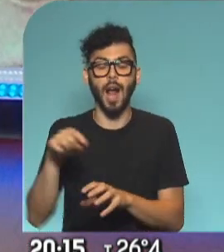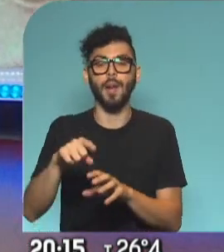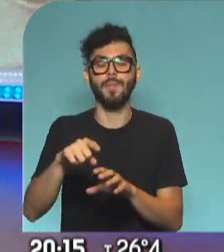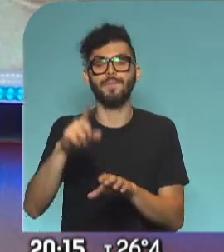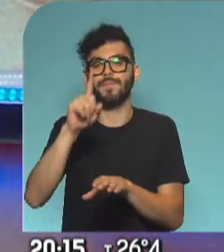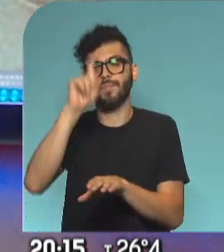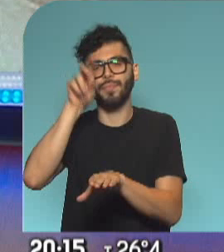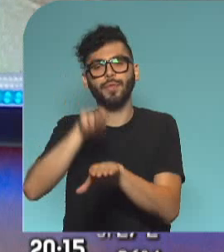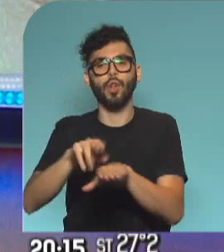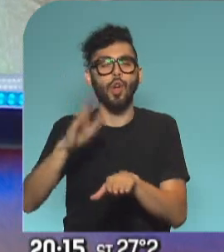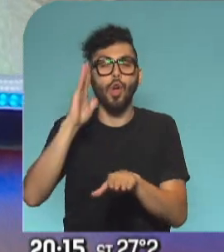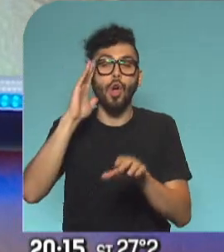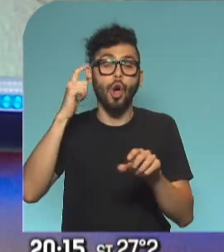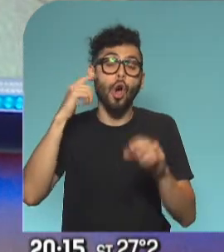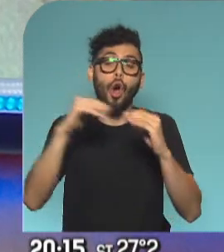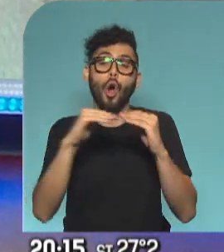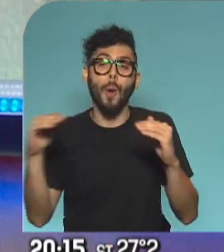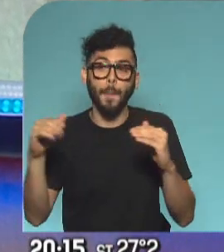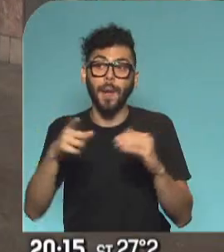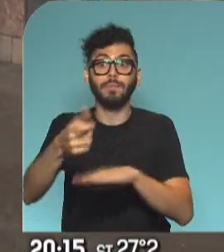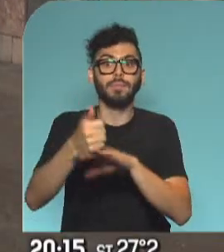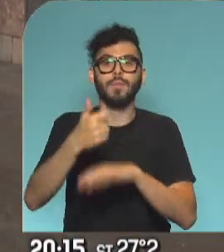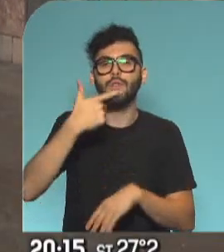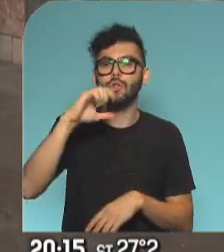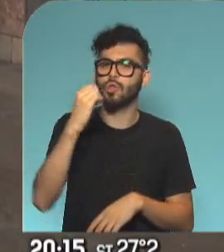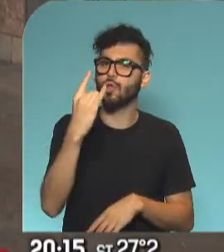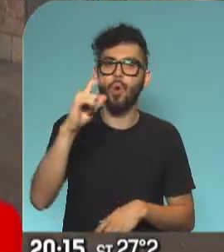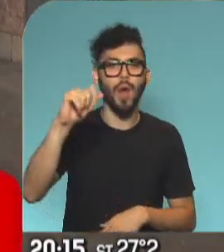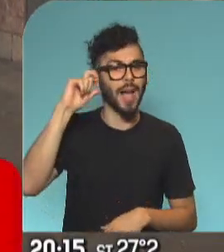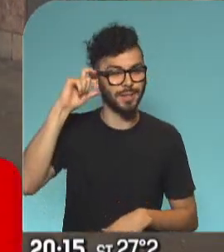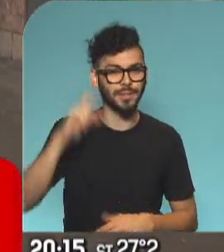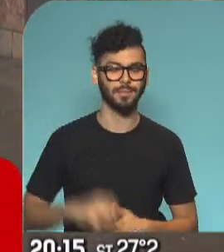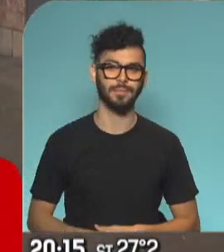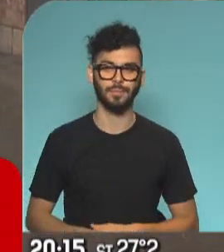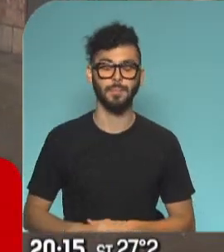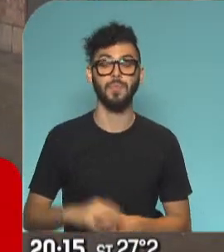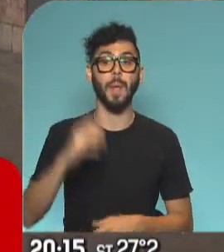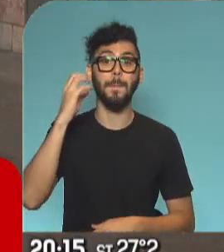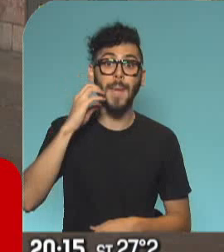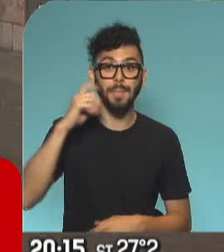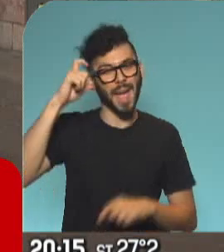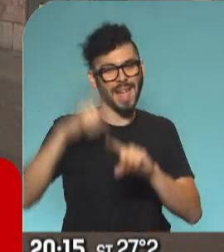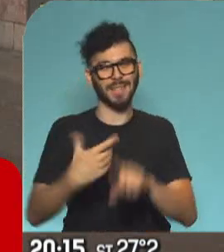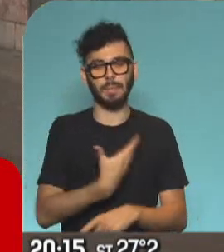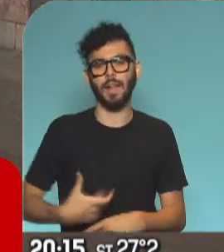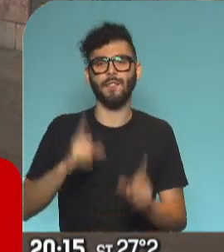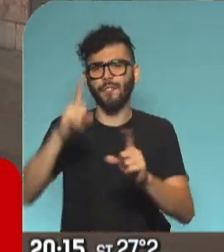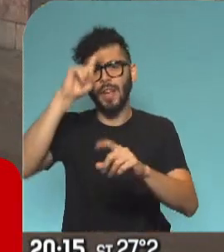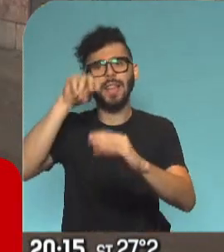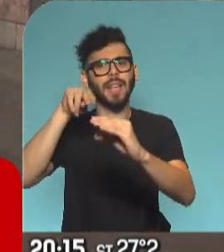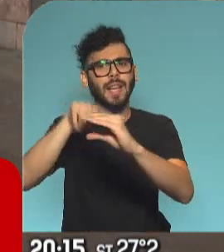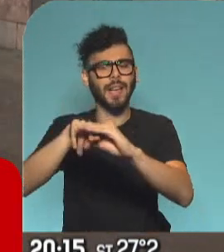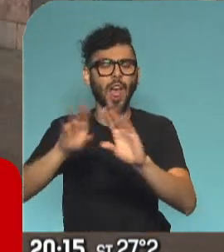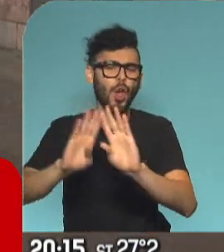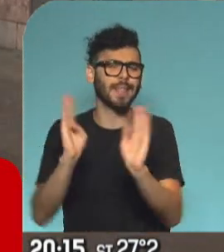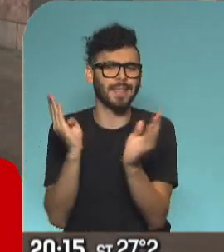informe de Gastón Soulage, allí desde el lugar hace algunos minutos. El expresidente Carlos Saúl Menem permanece internado en la sala de